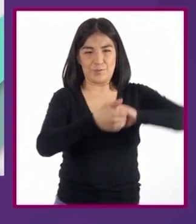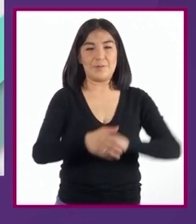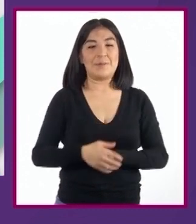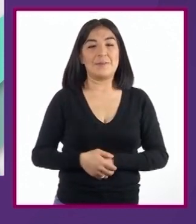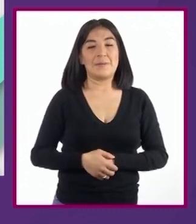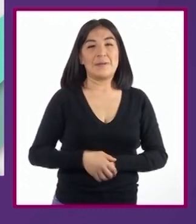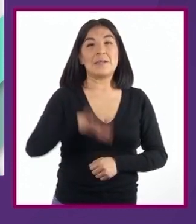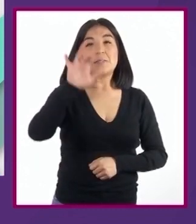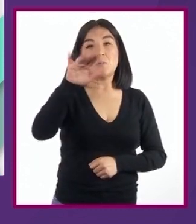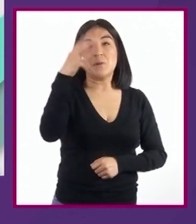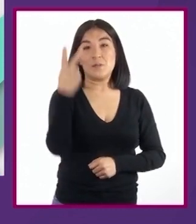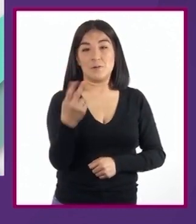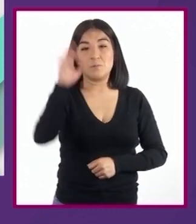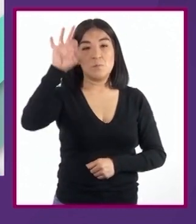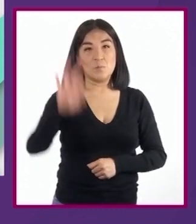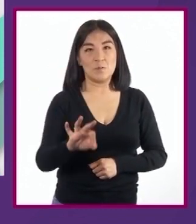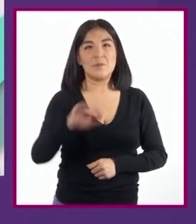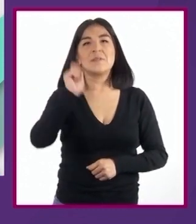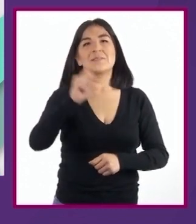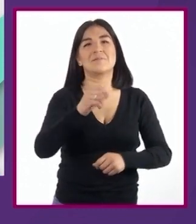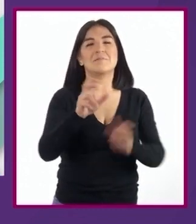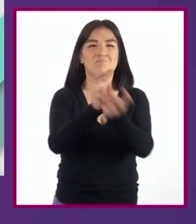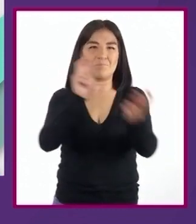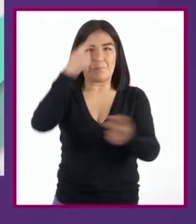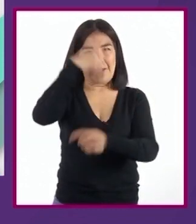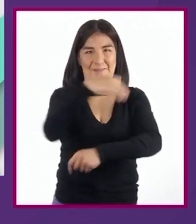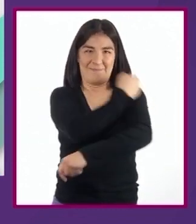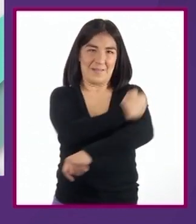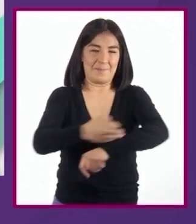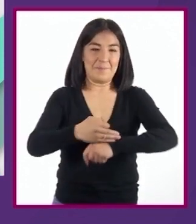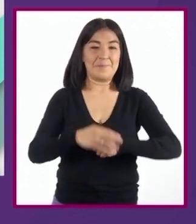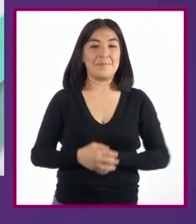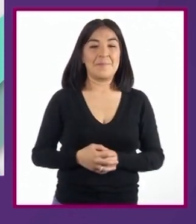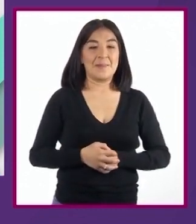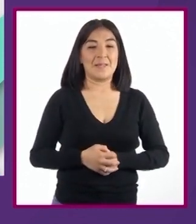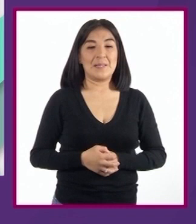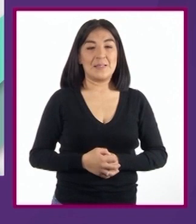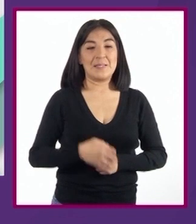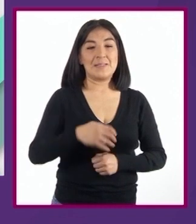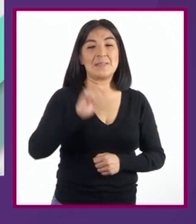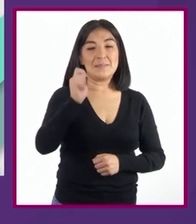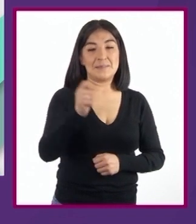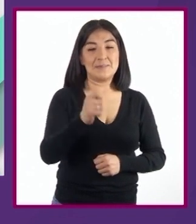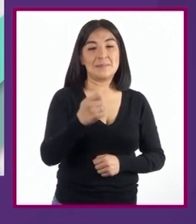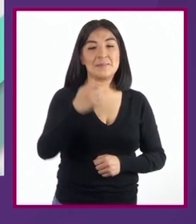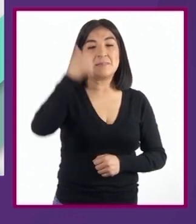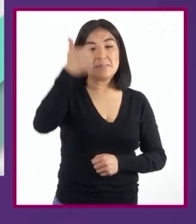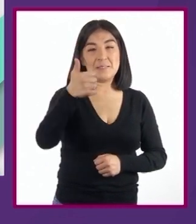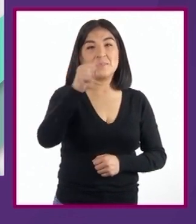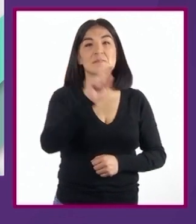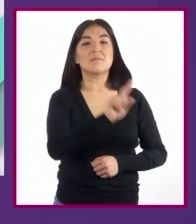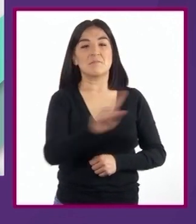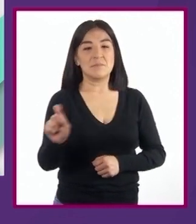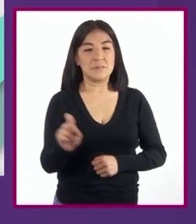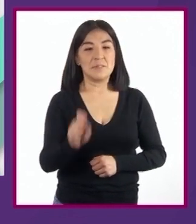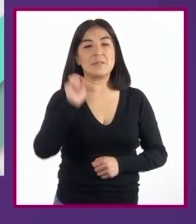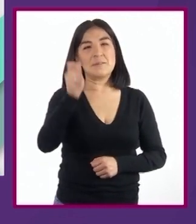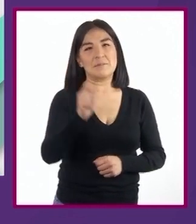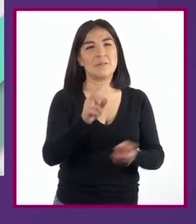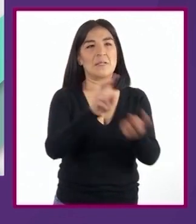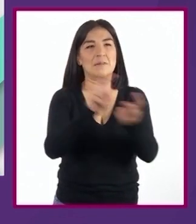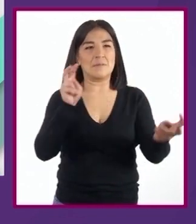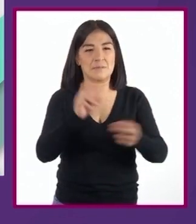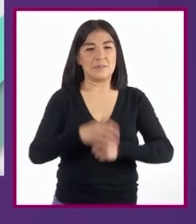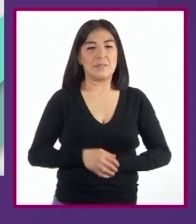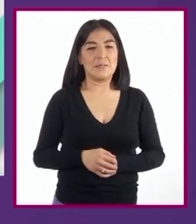52% de las camionetas familiares y 5 sobre 100 de camionetas deportivas. En el caso de